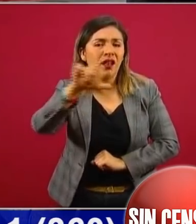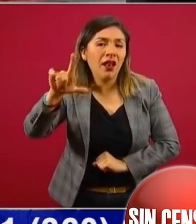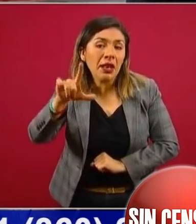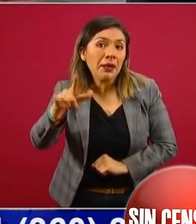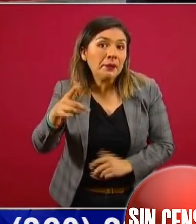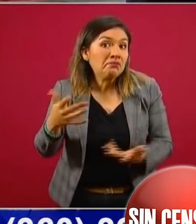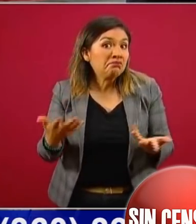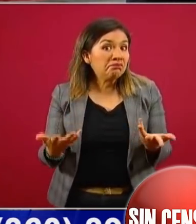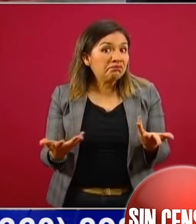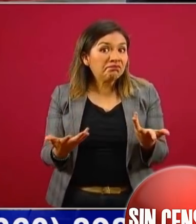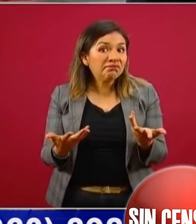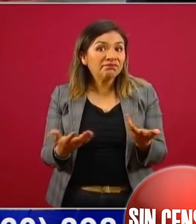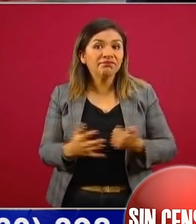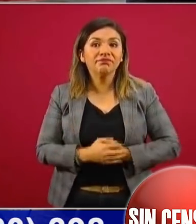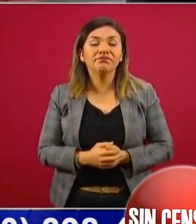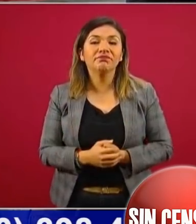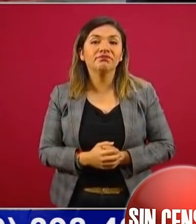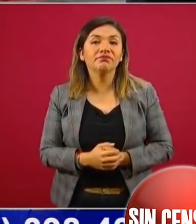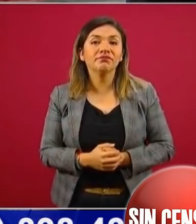No les